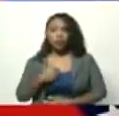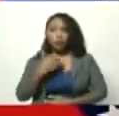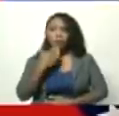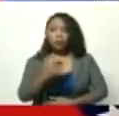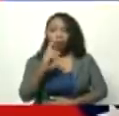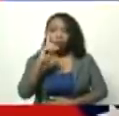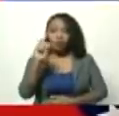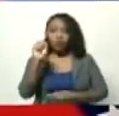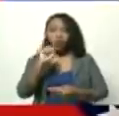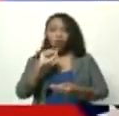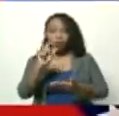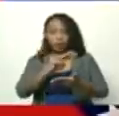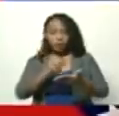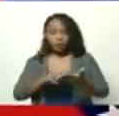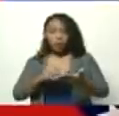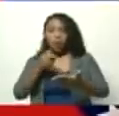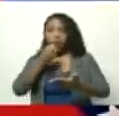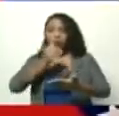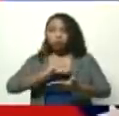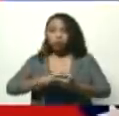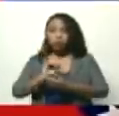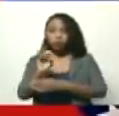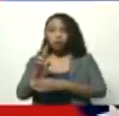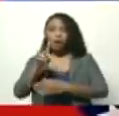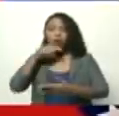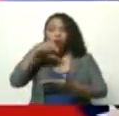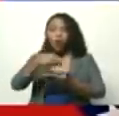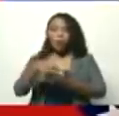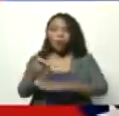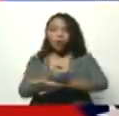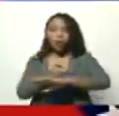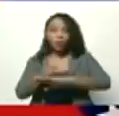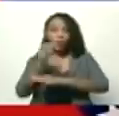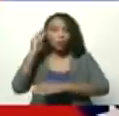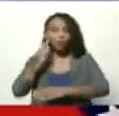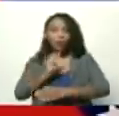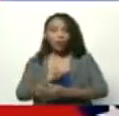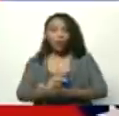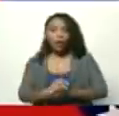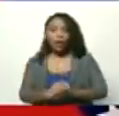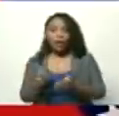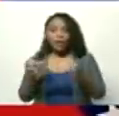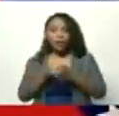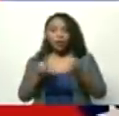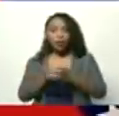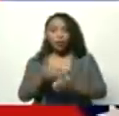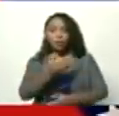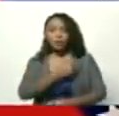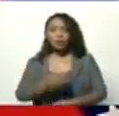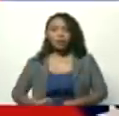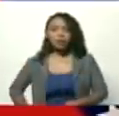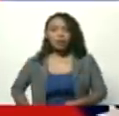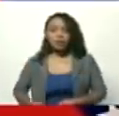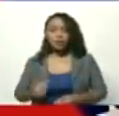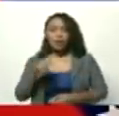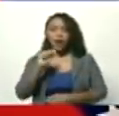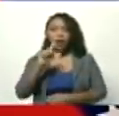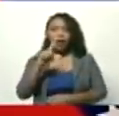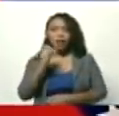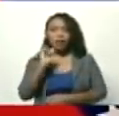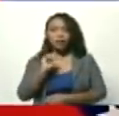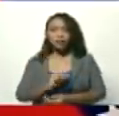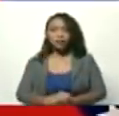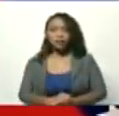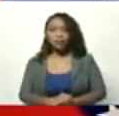un comunicado a nombre del gobierno bolivariano y de la Comisión Presidencial Ali Rodríguez